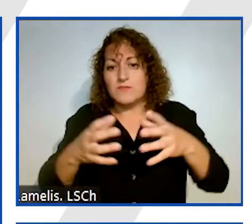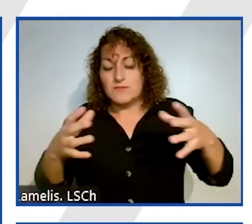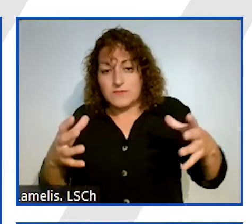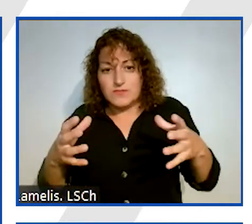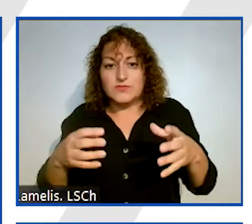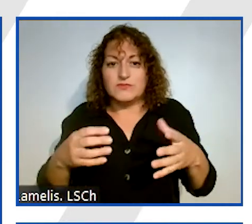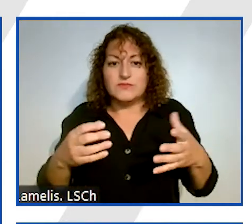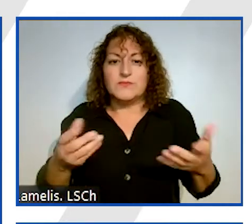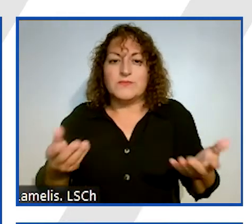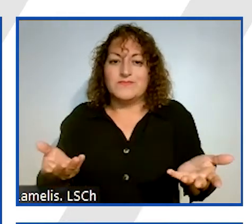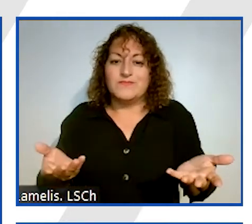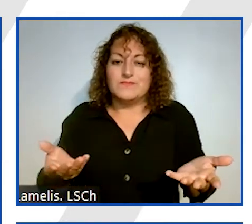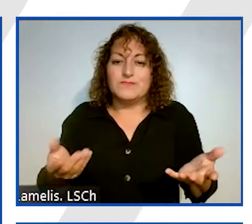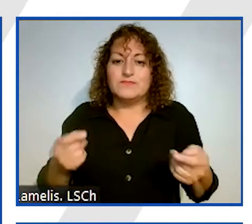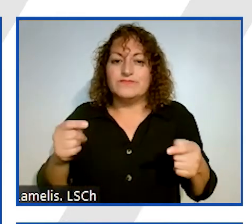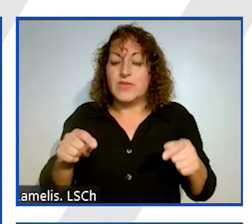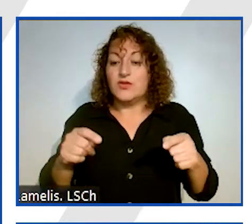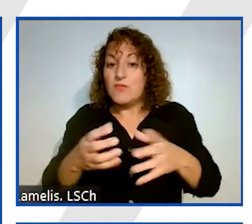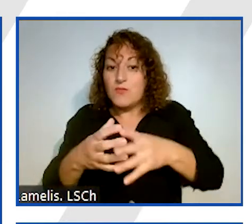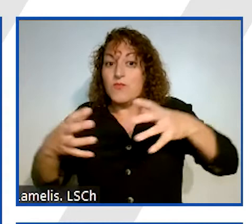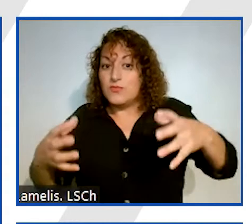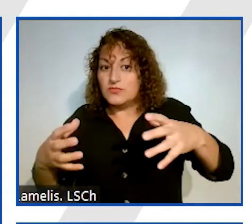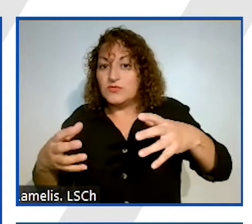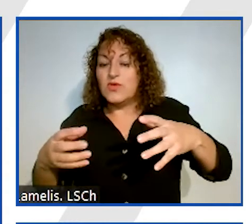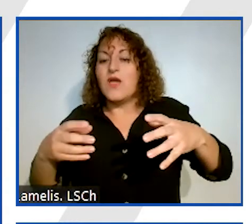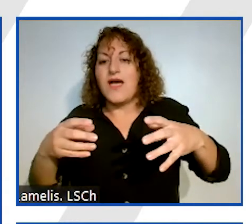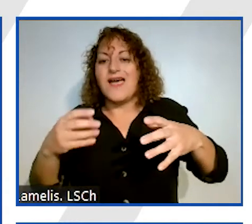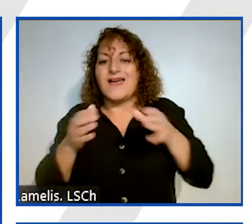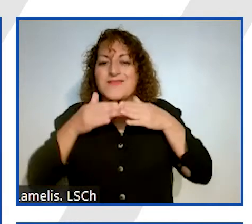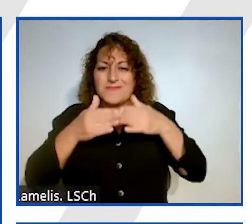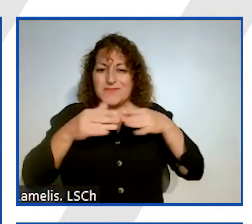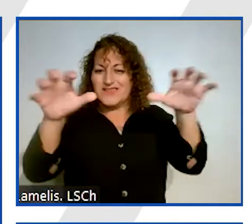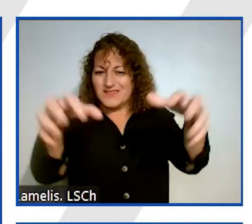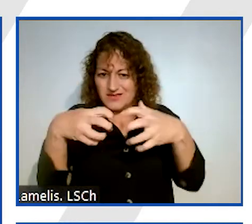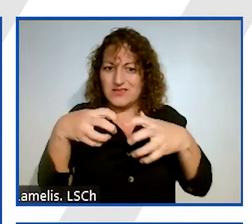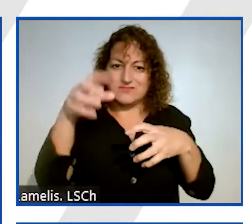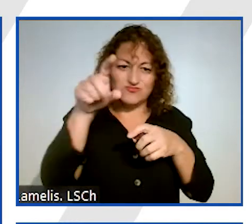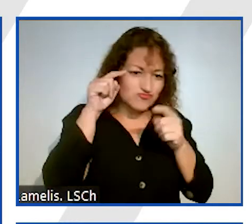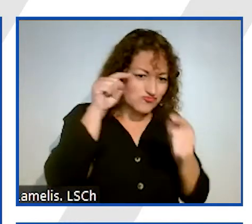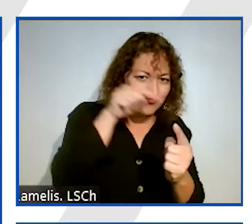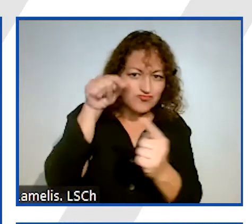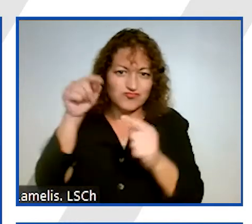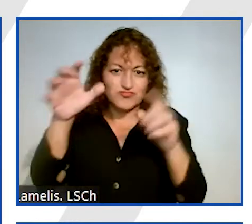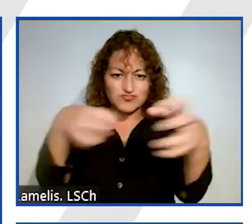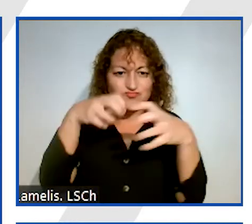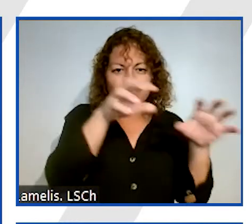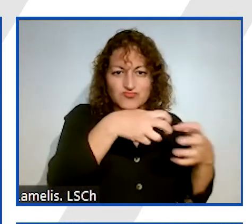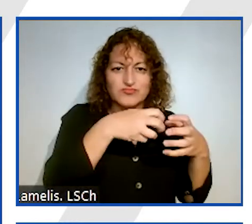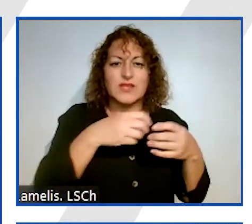por ese efecto de la abundancia, sustentan numerosas pesquerías a lo largo de todo el planeta. Todos los países